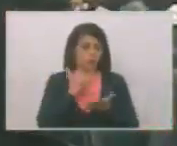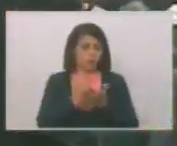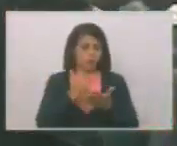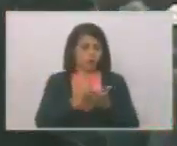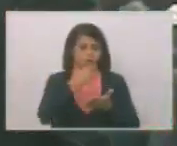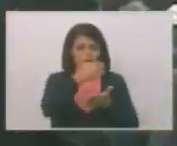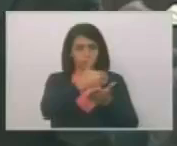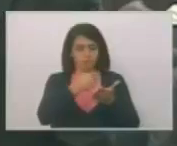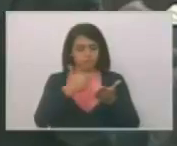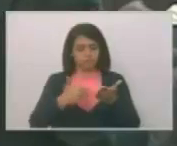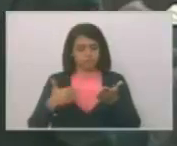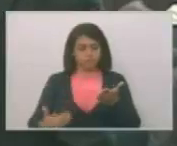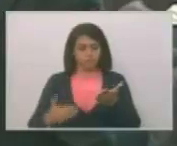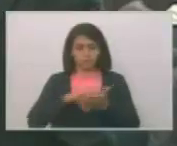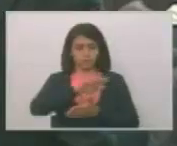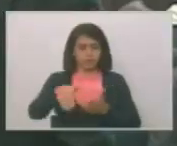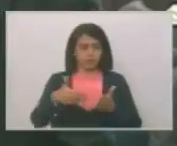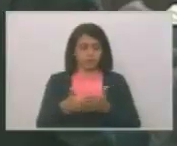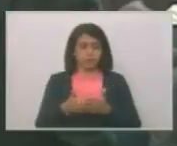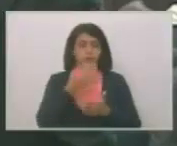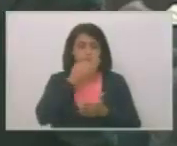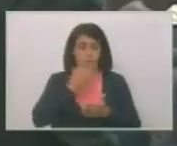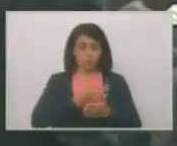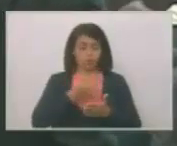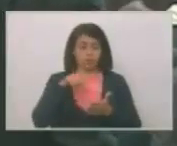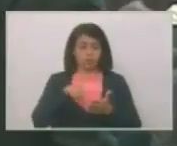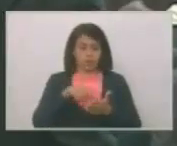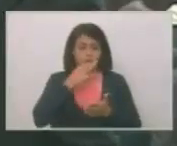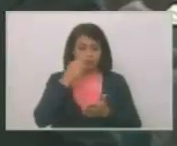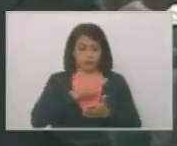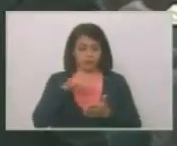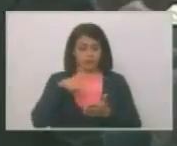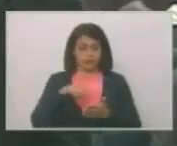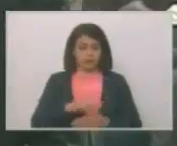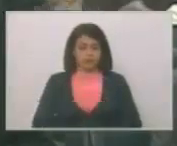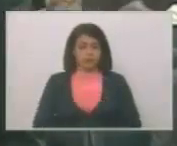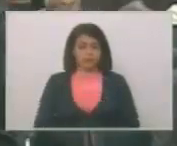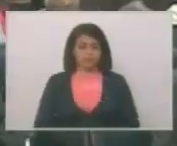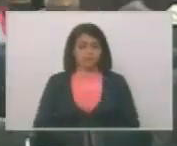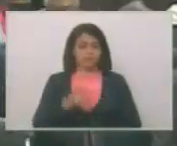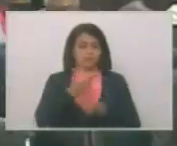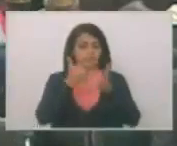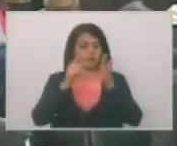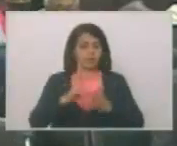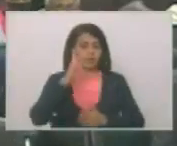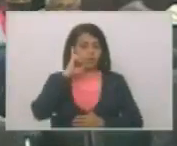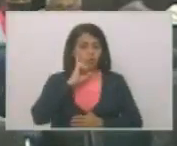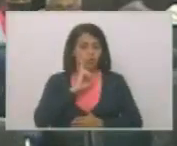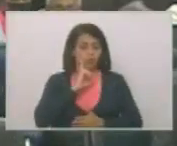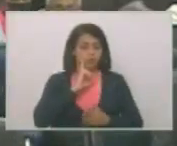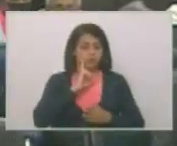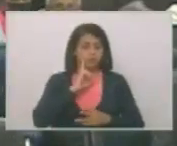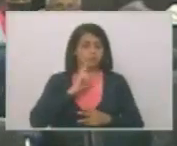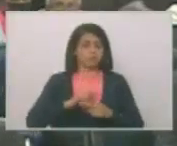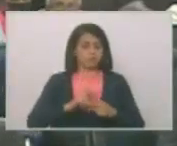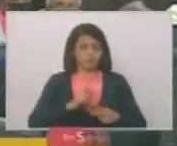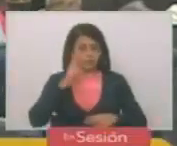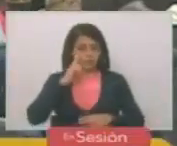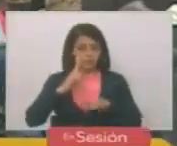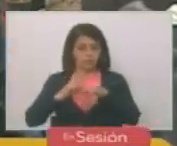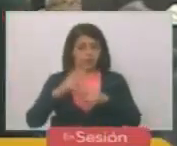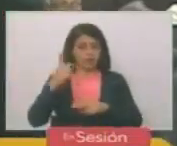elementos de primera línea que ratifican pues que verdaderamente el padre libertador se le confirió pues el título de doctor